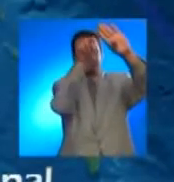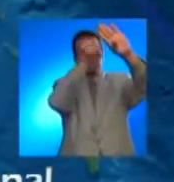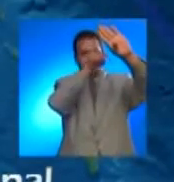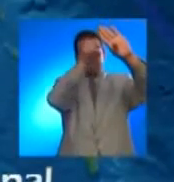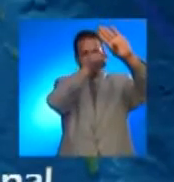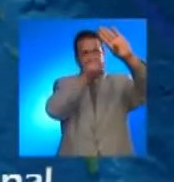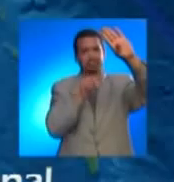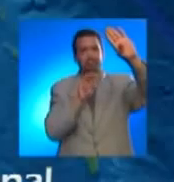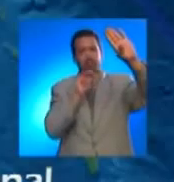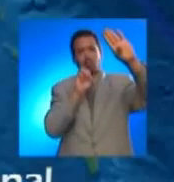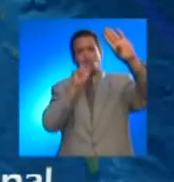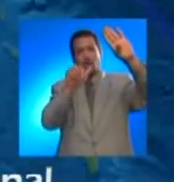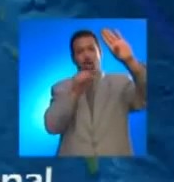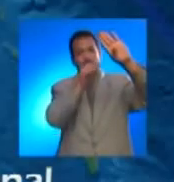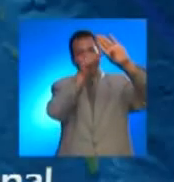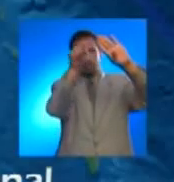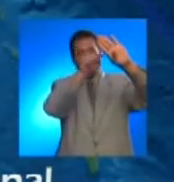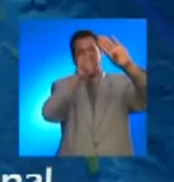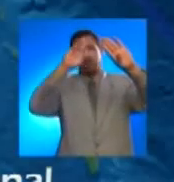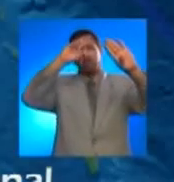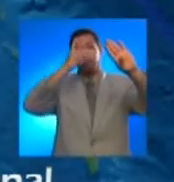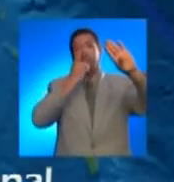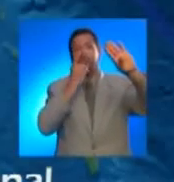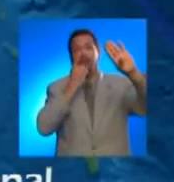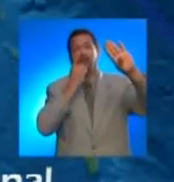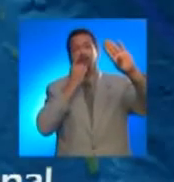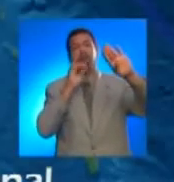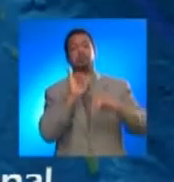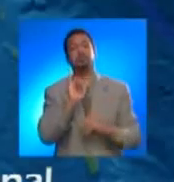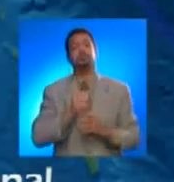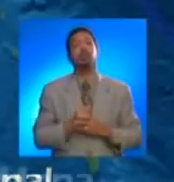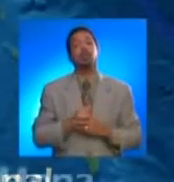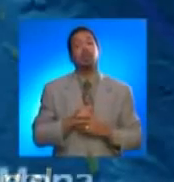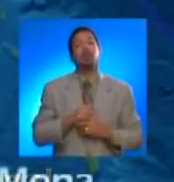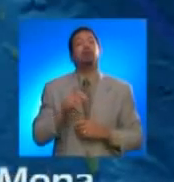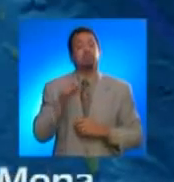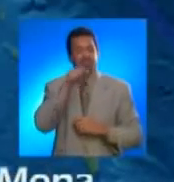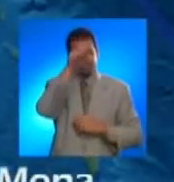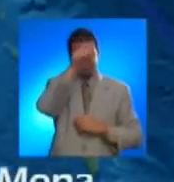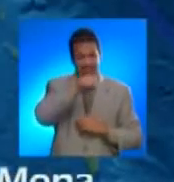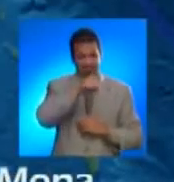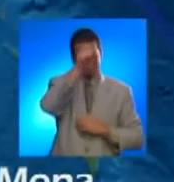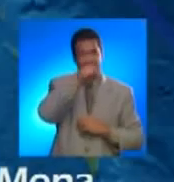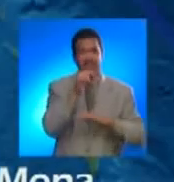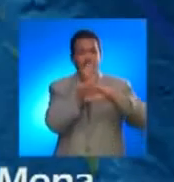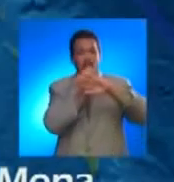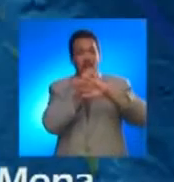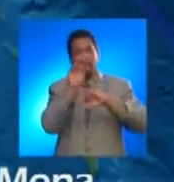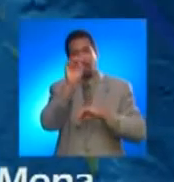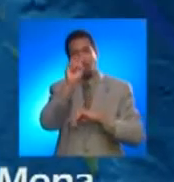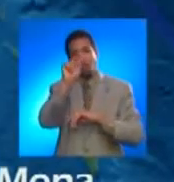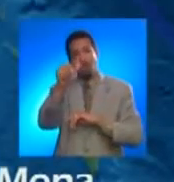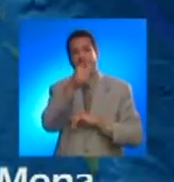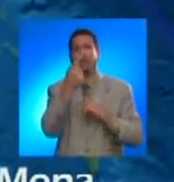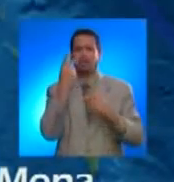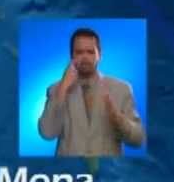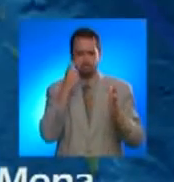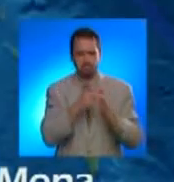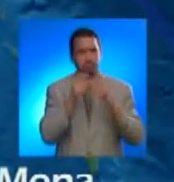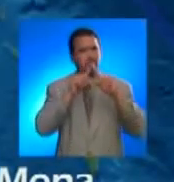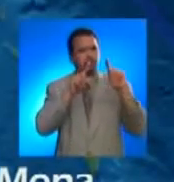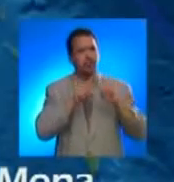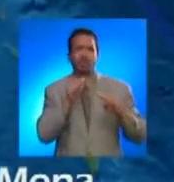Norteamérica y la placa del Caribe. Justo al sur de la trinchera, pero al norte de Puerto Rico, se encuentra la zona sísmica de los 19